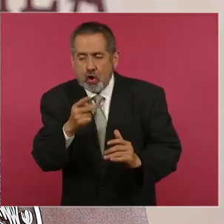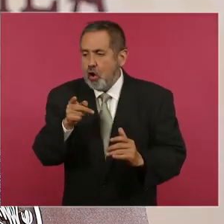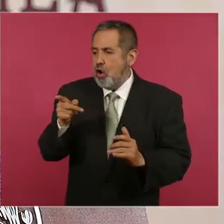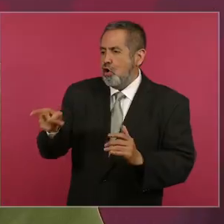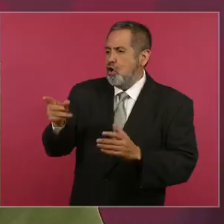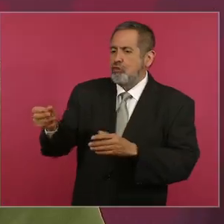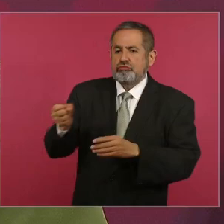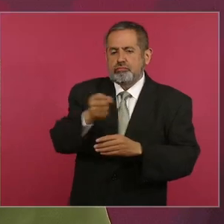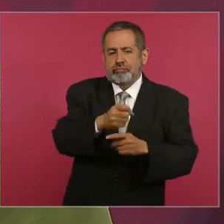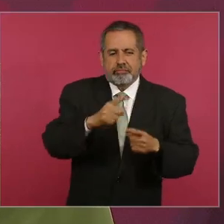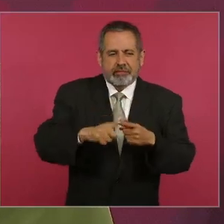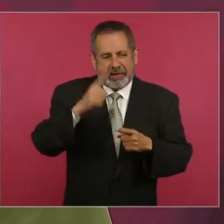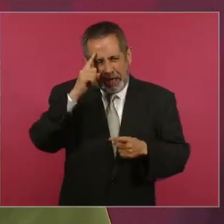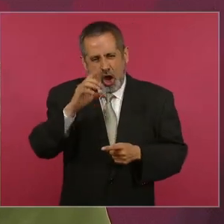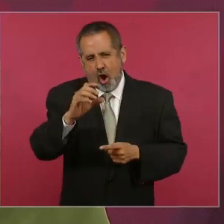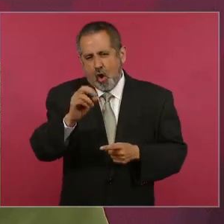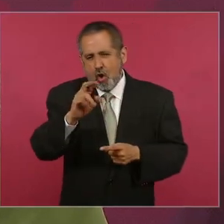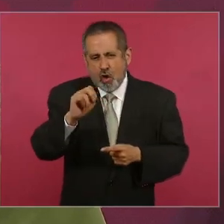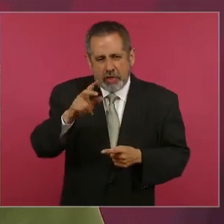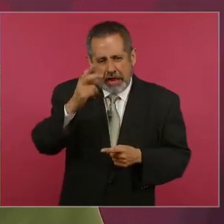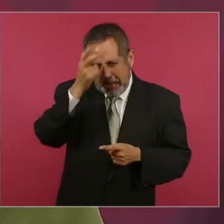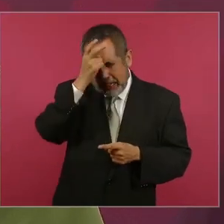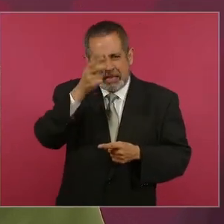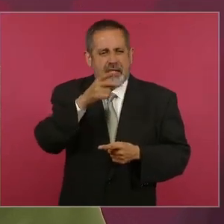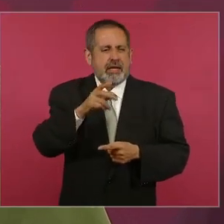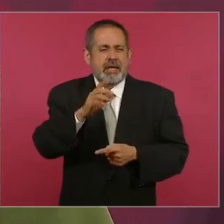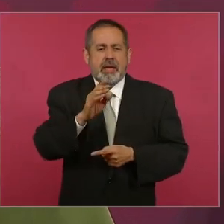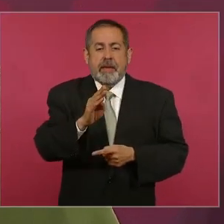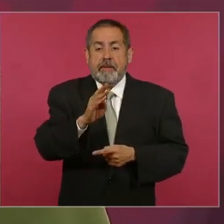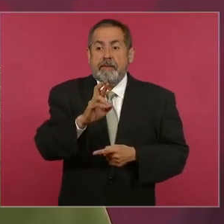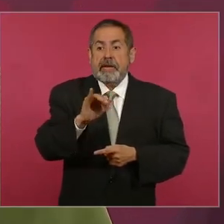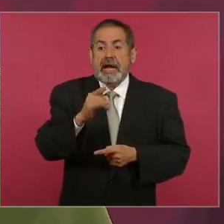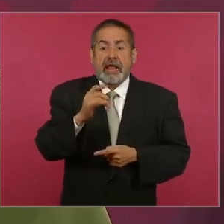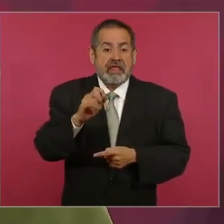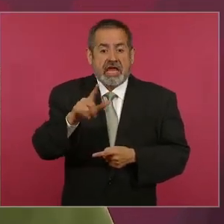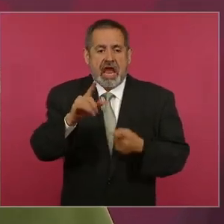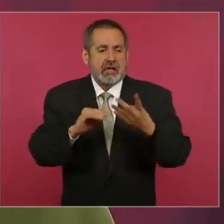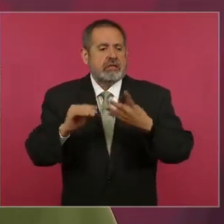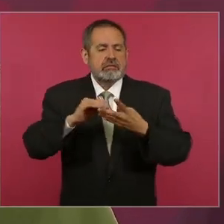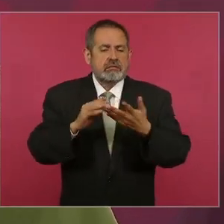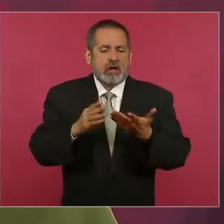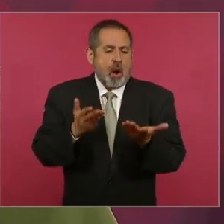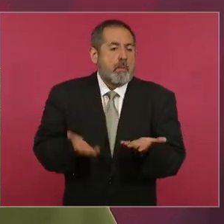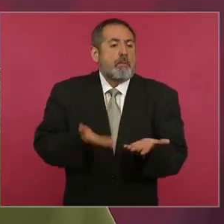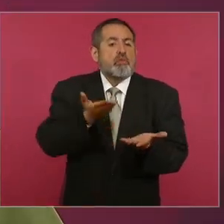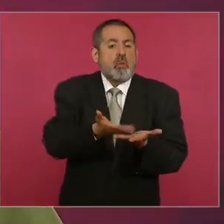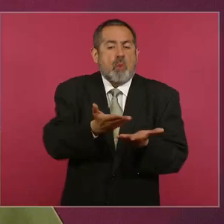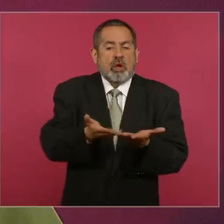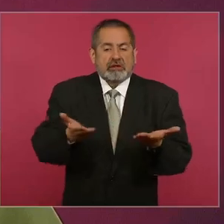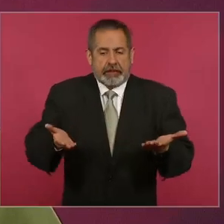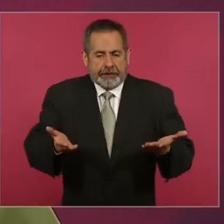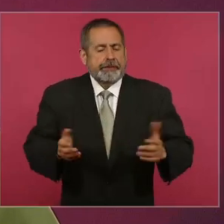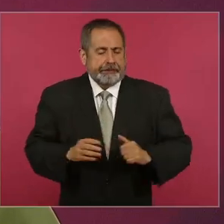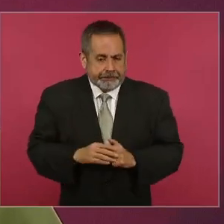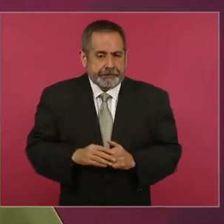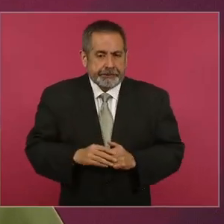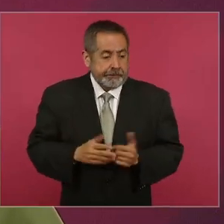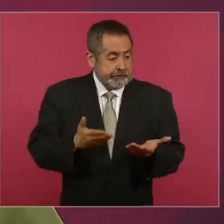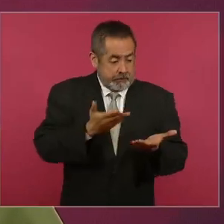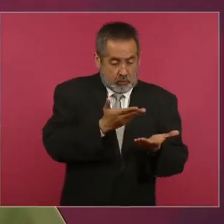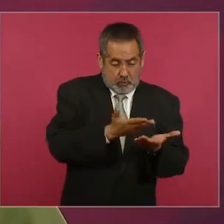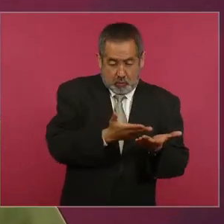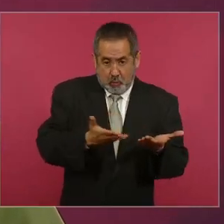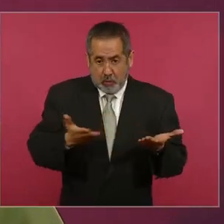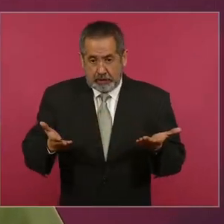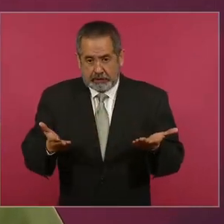y coroneles. Entonces ellos analizan, ven, hacen su propuesta. Ya una vez que integran la